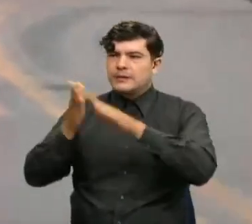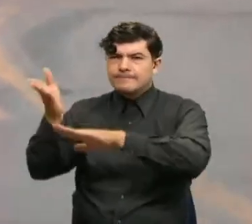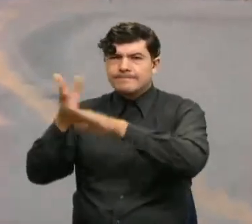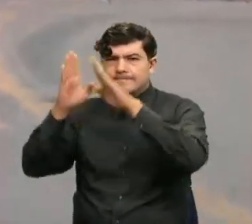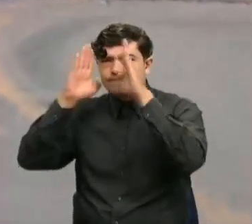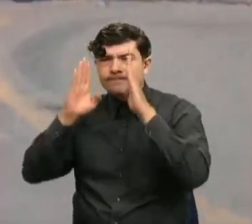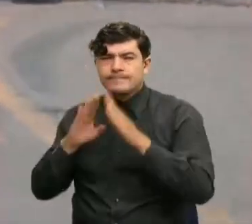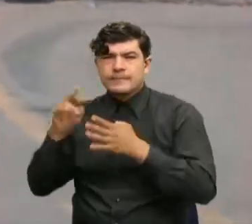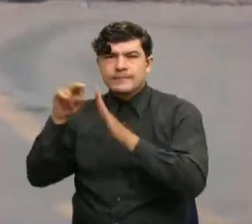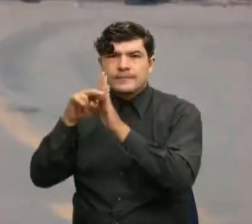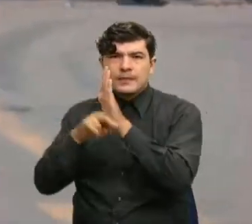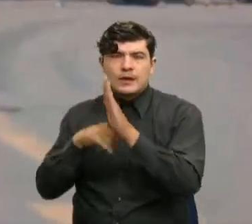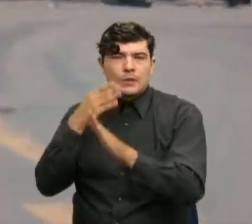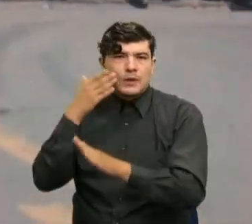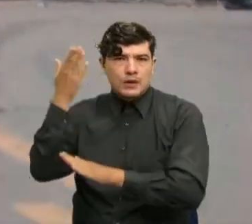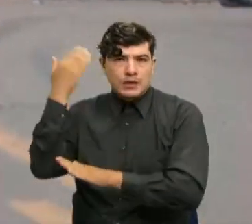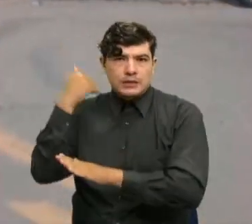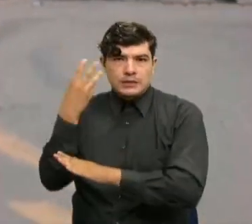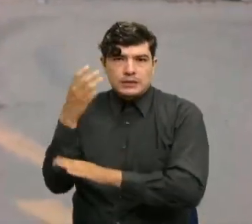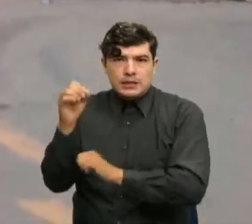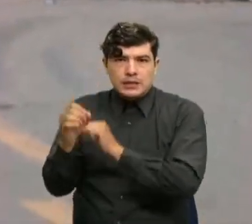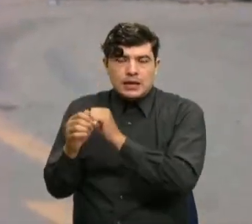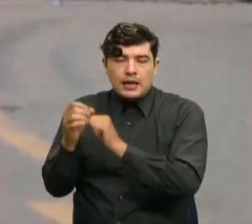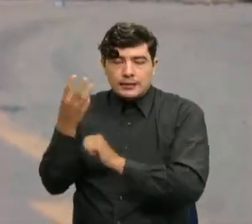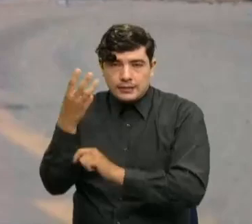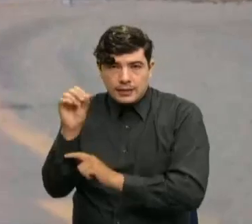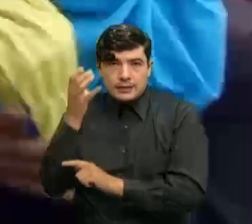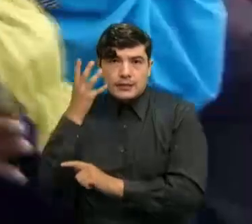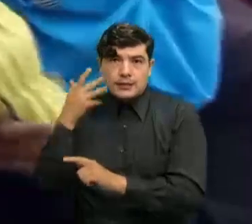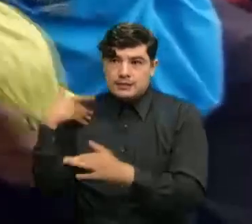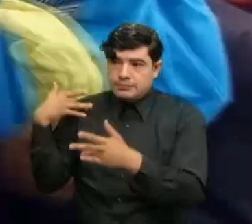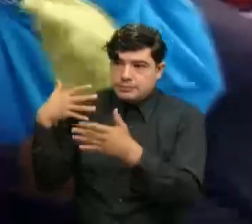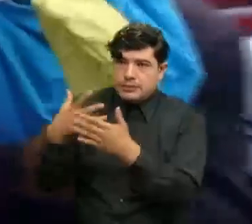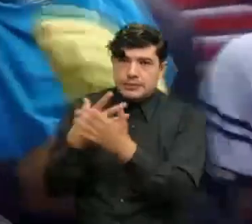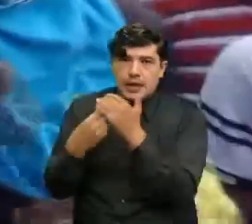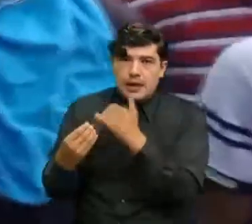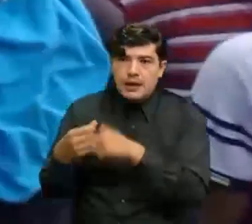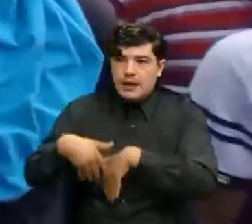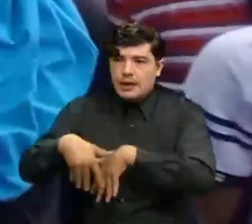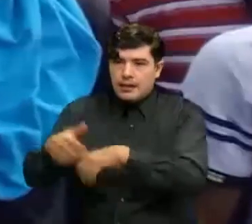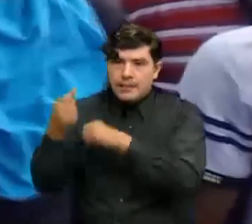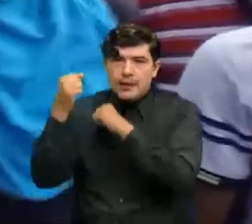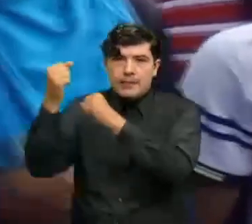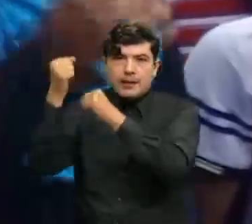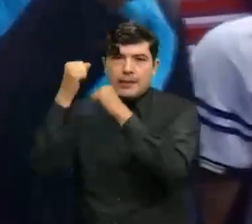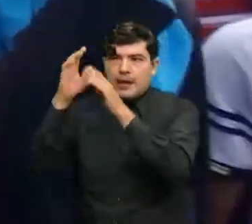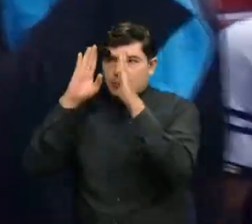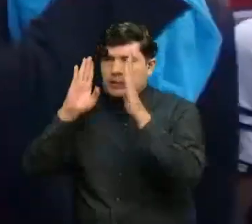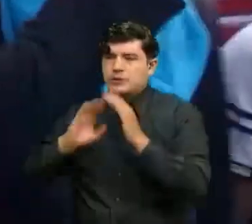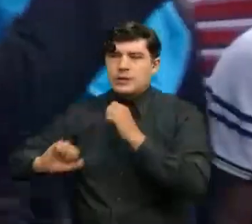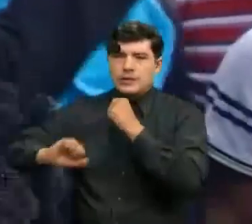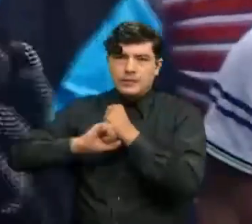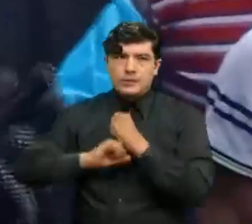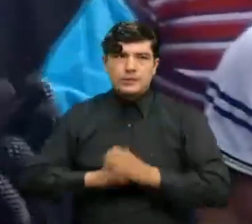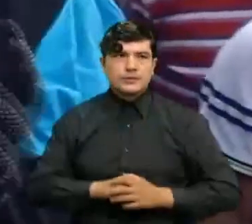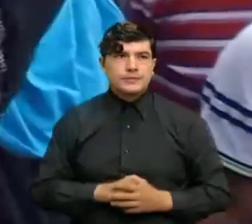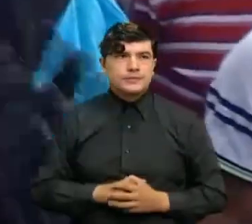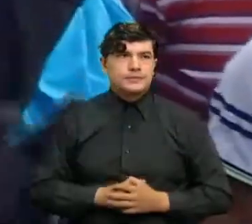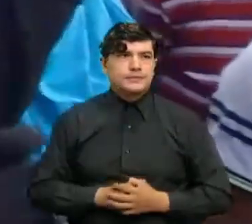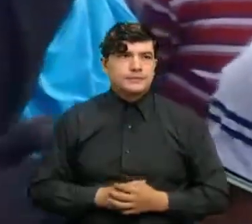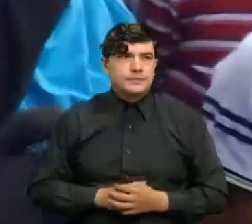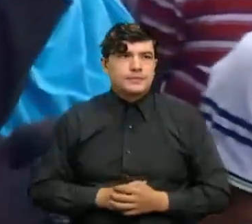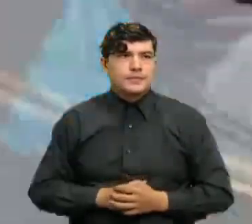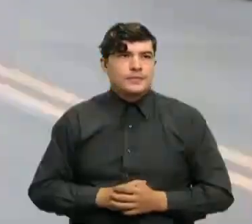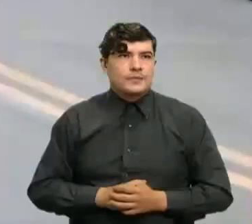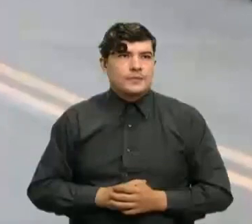que llevan más de 30 días en las calles. Las comisiones, la gente enferma, niños, mujeres, sí. Entonces,